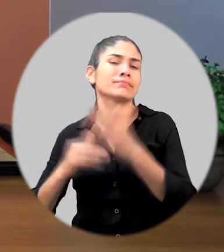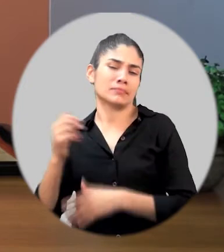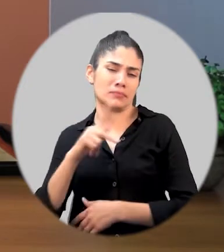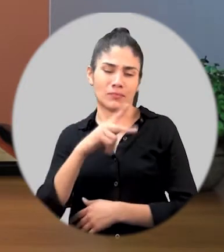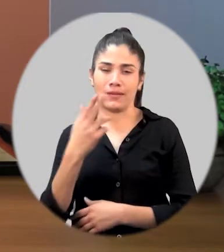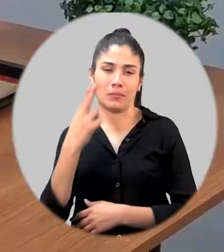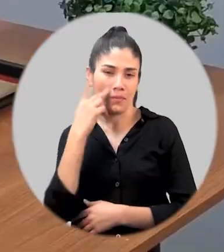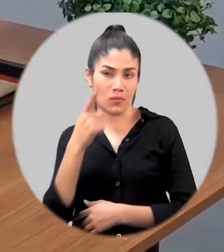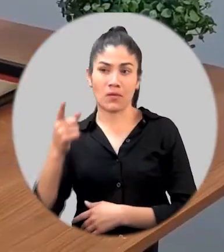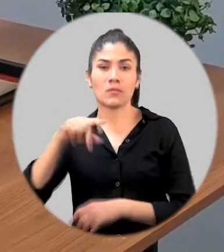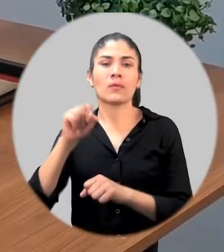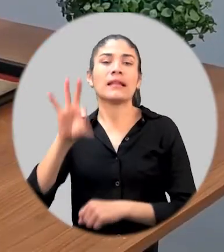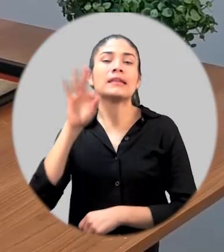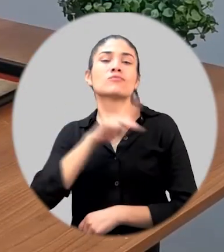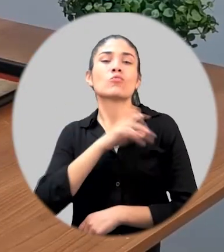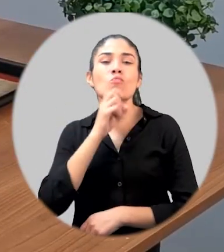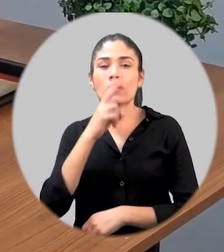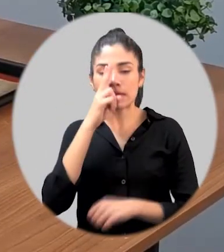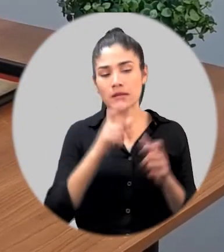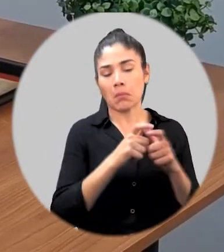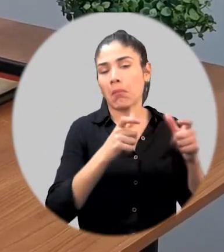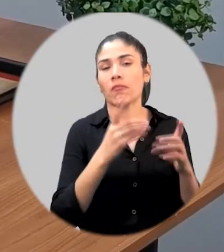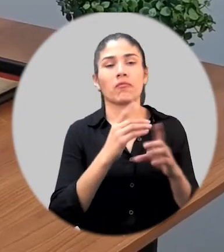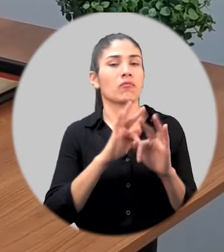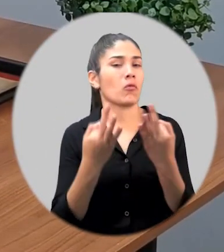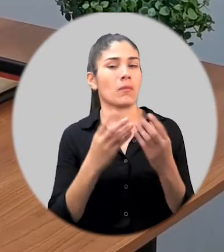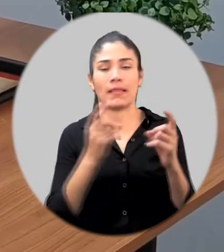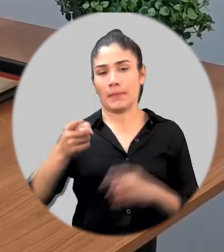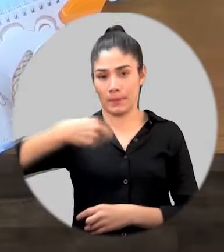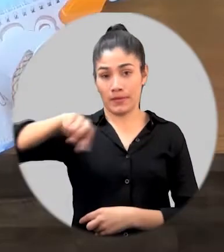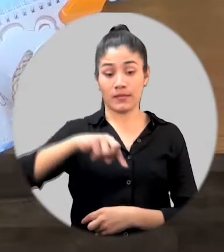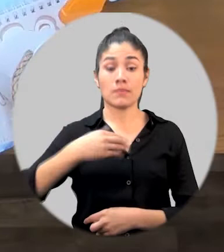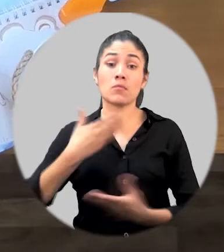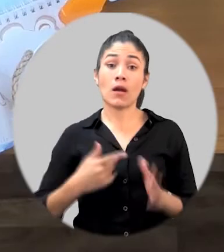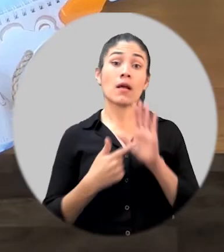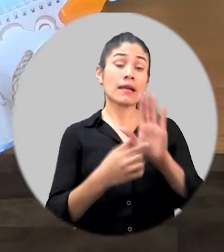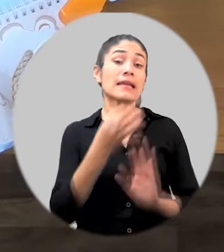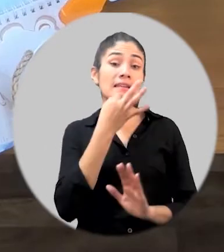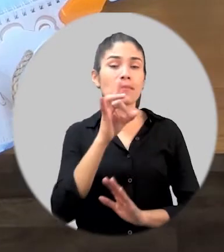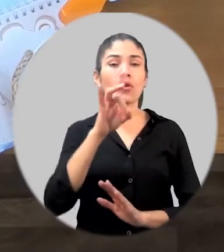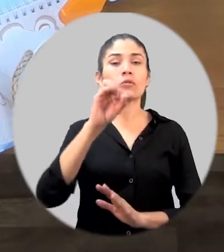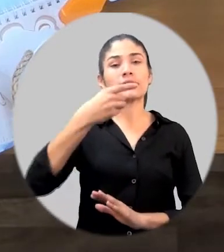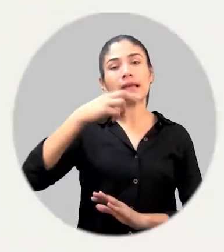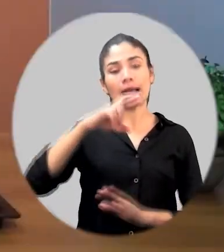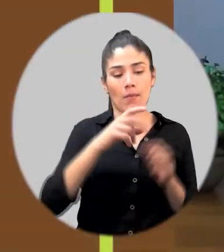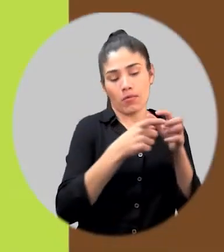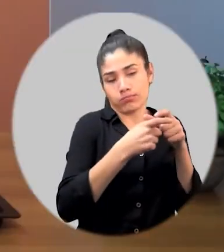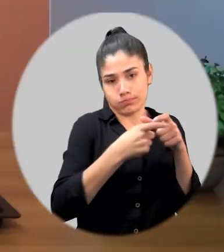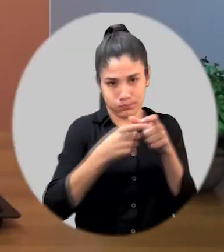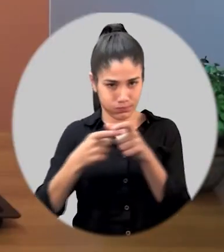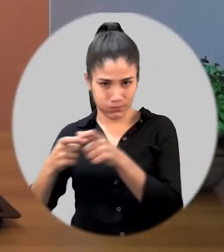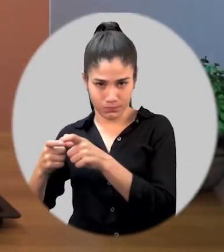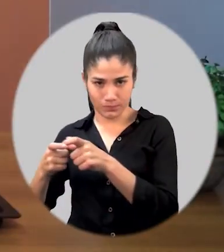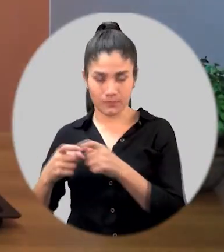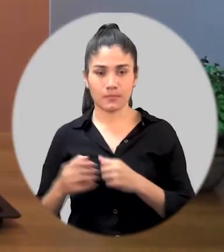tamaño que deseen. Hoy voy a estar haciendo bolitas de 80 gramos cada una. Lo que yo tengo